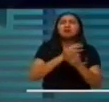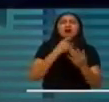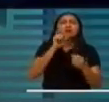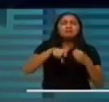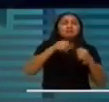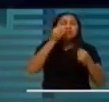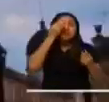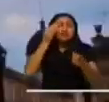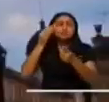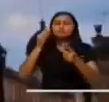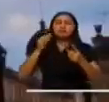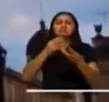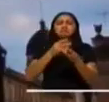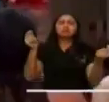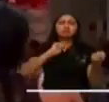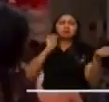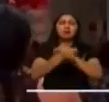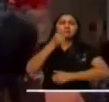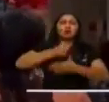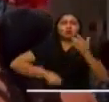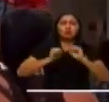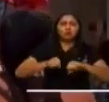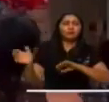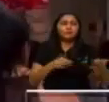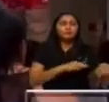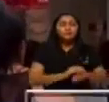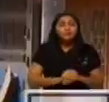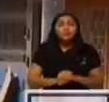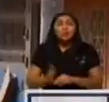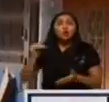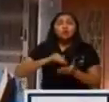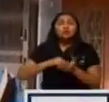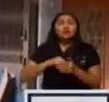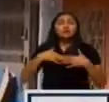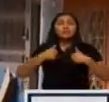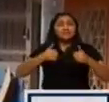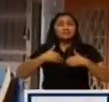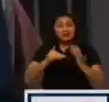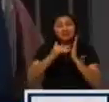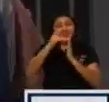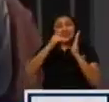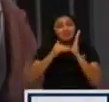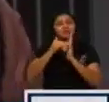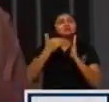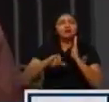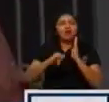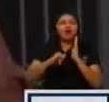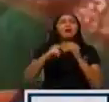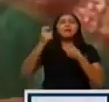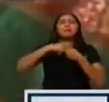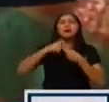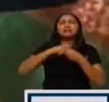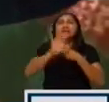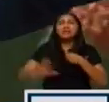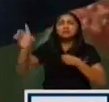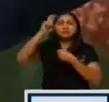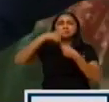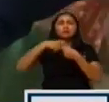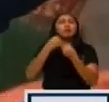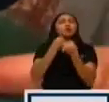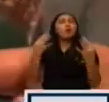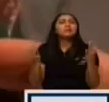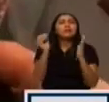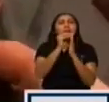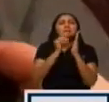informe. Se retomó la actualización del Sisben. Esta base de datos nacional será mejorada con nuevas modalidades